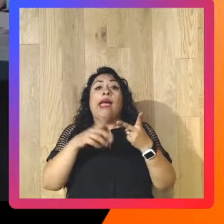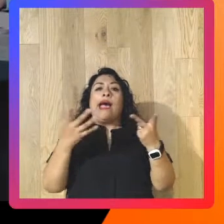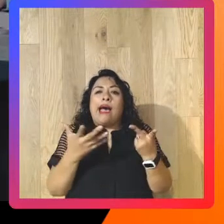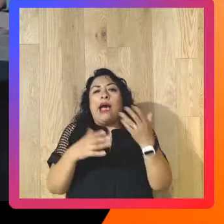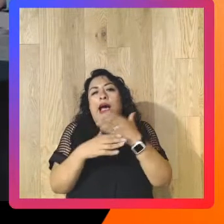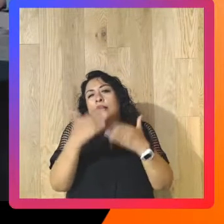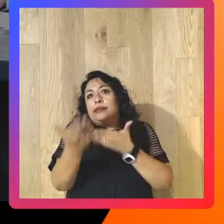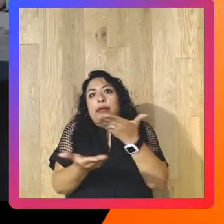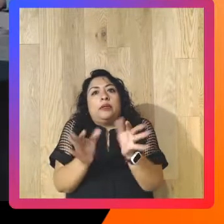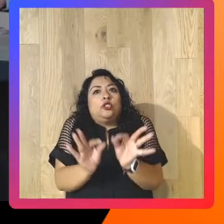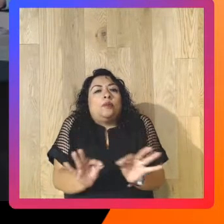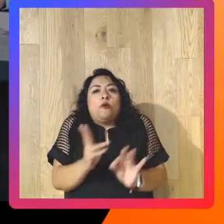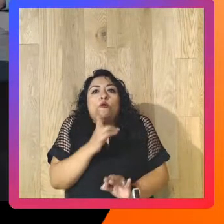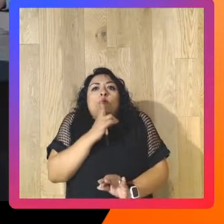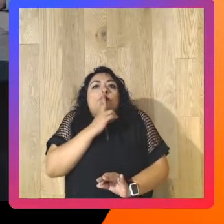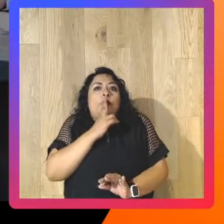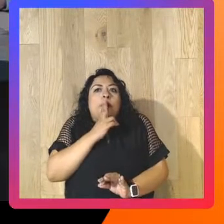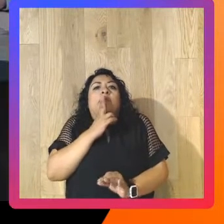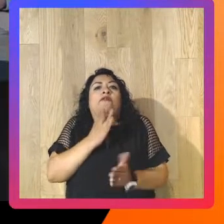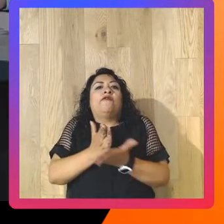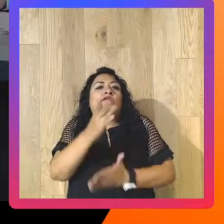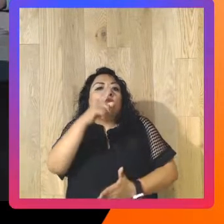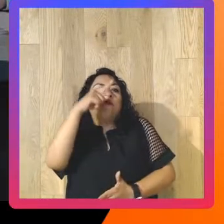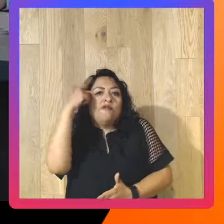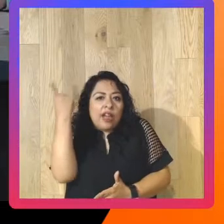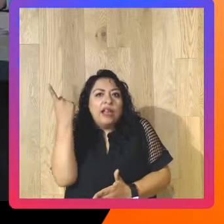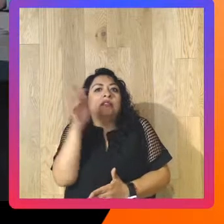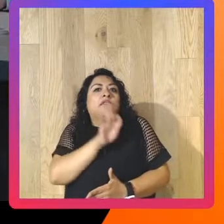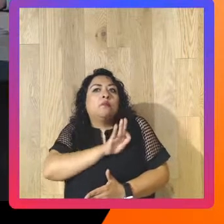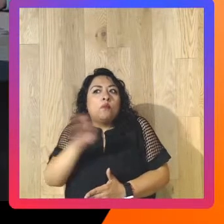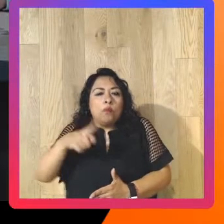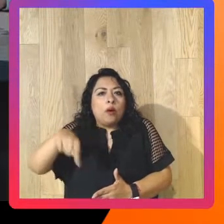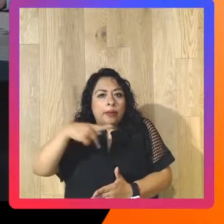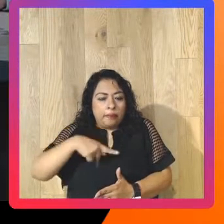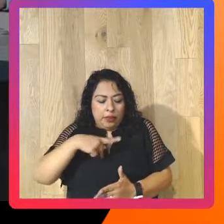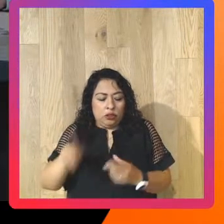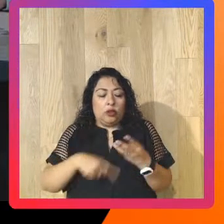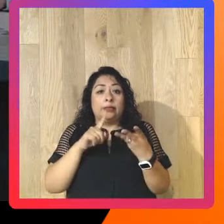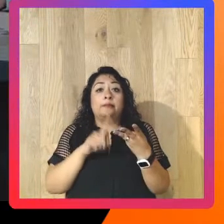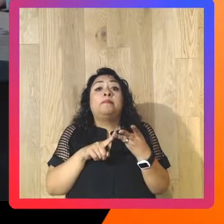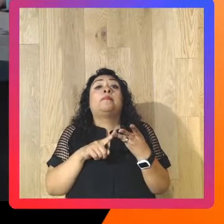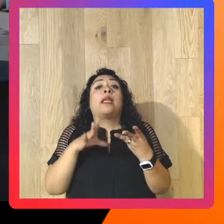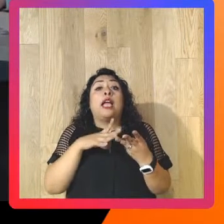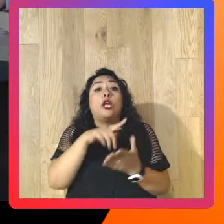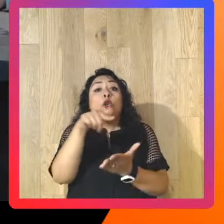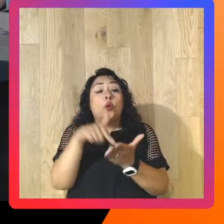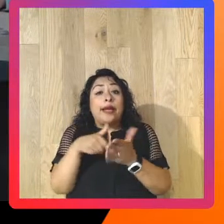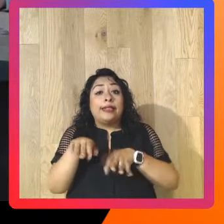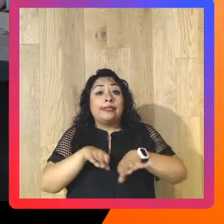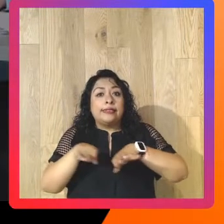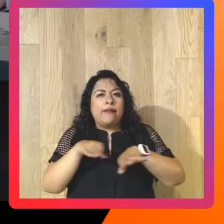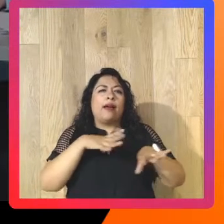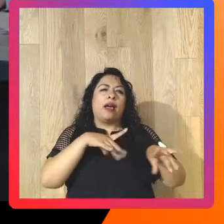y servicios esenciales más accesibles y asequibles. 3. Crear espacios de